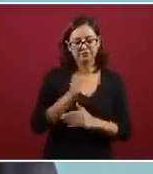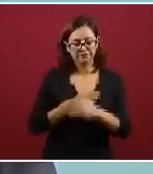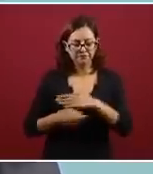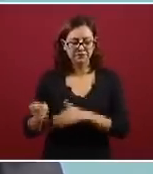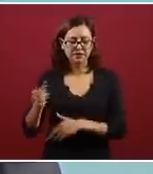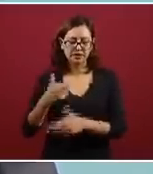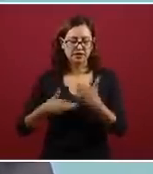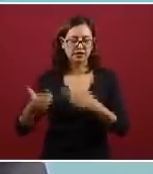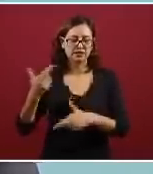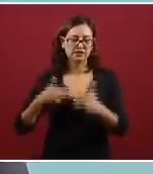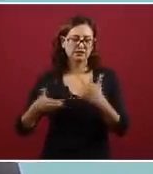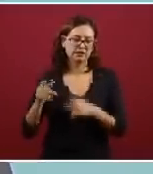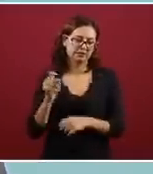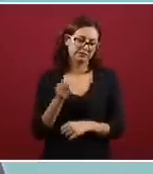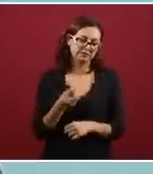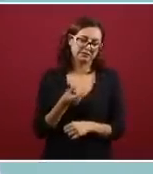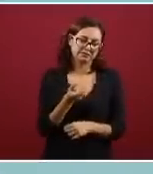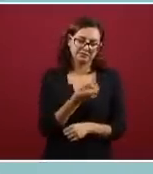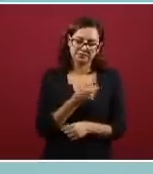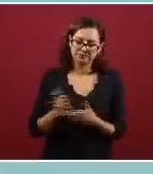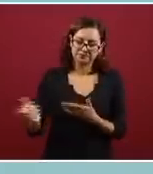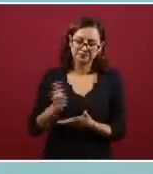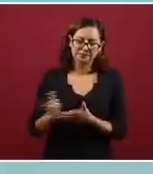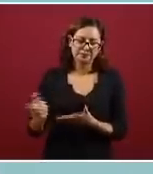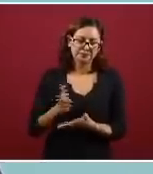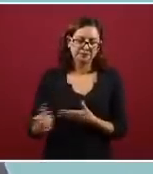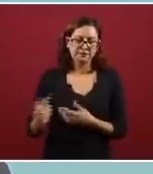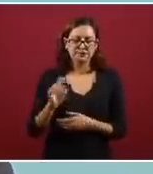mecanismos y se devolviera a la CFE.